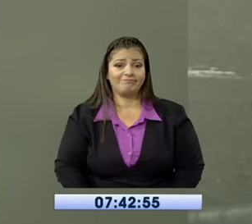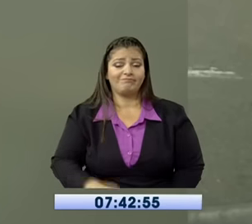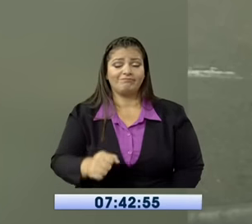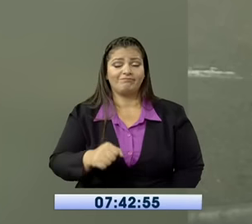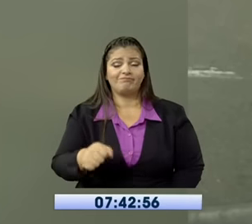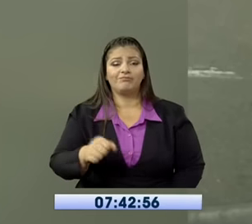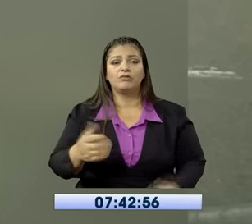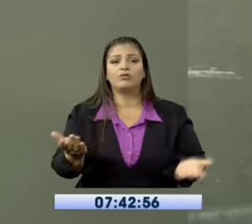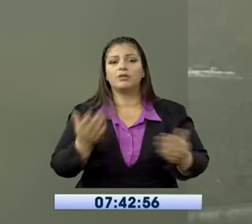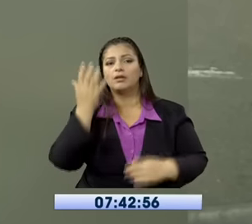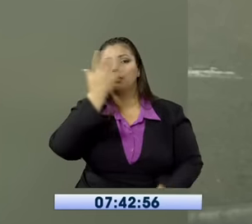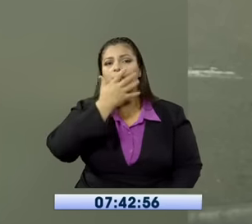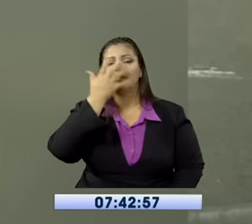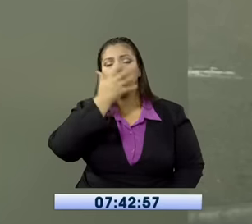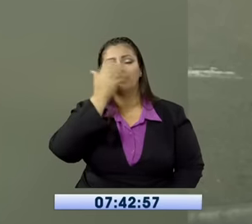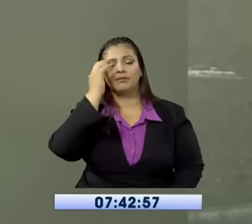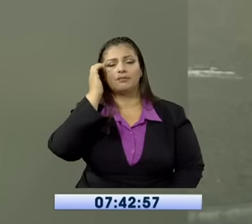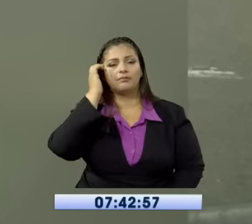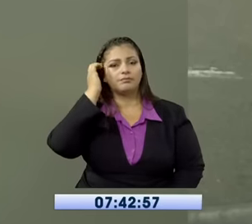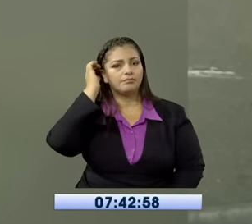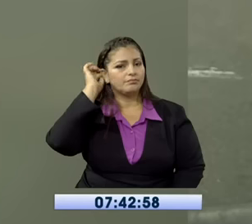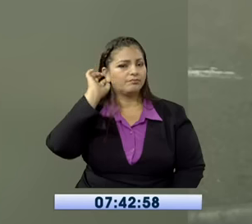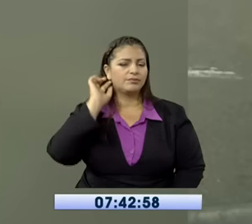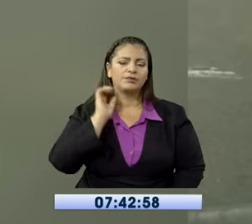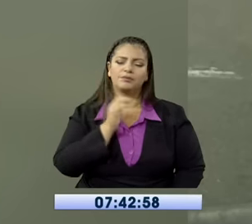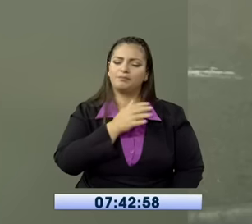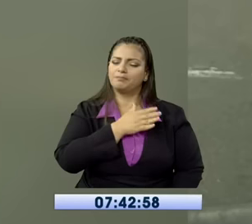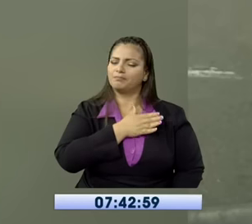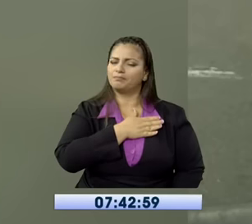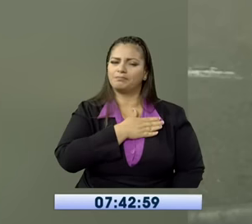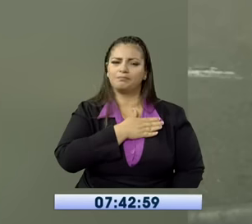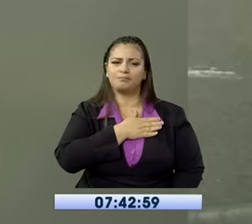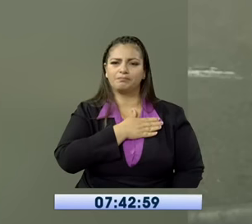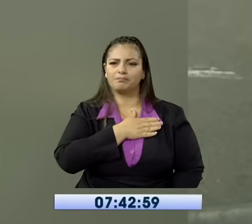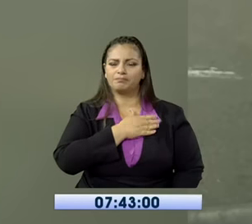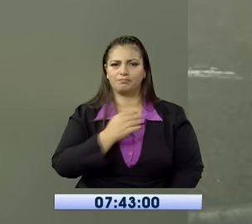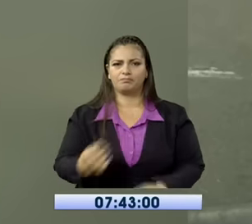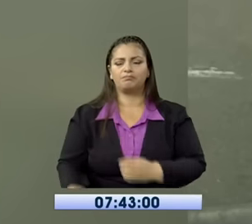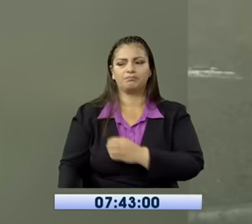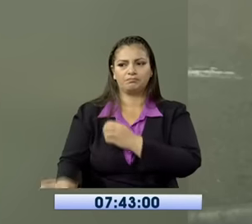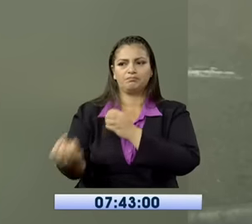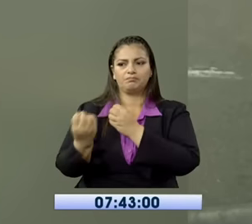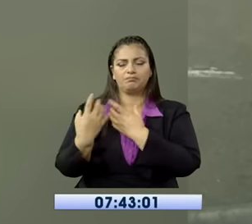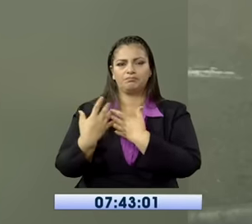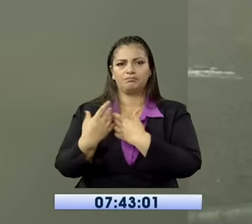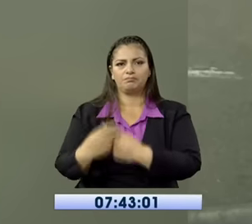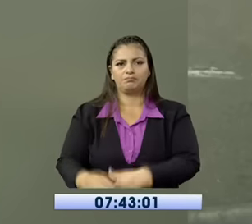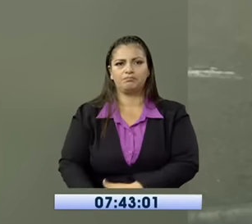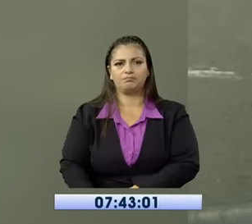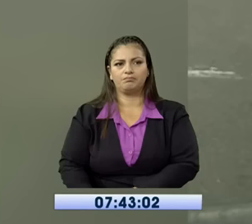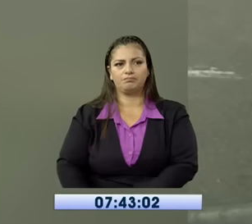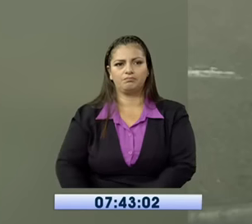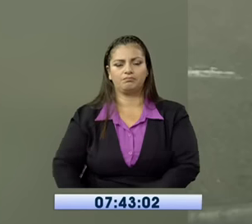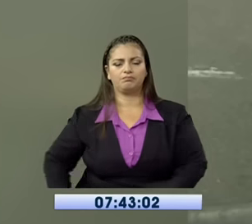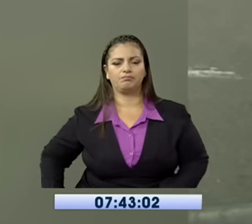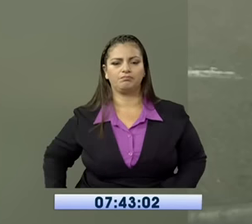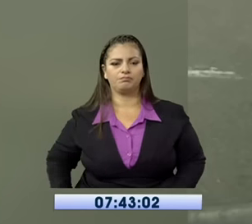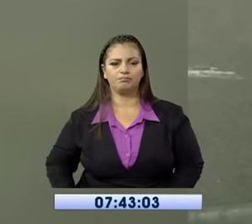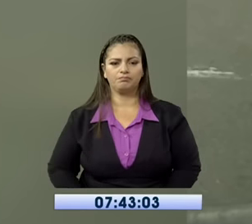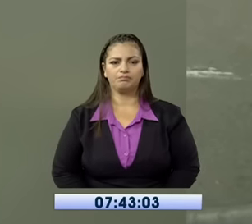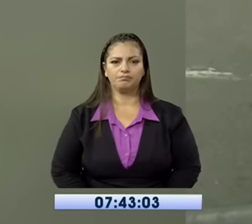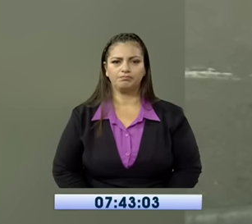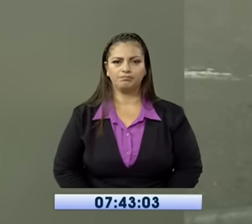en la provincia de esmeraldas está la información que me están enviando Cuántos casos Como esos se tienen que